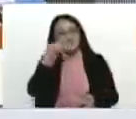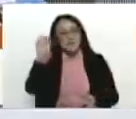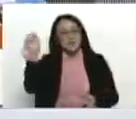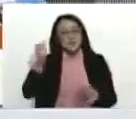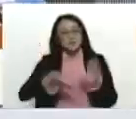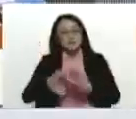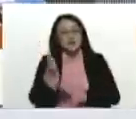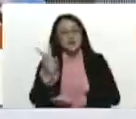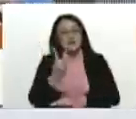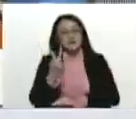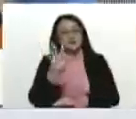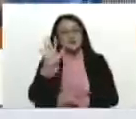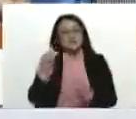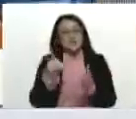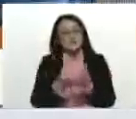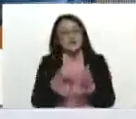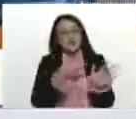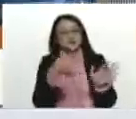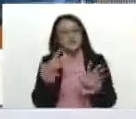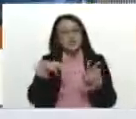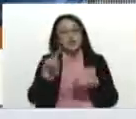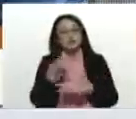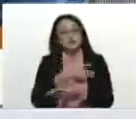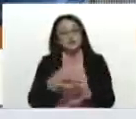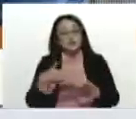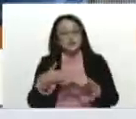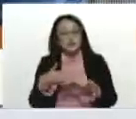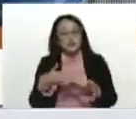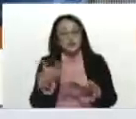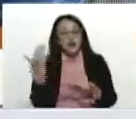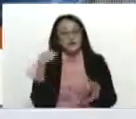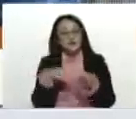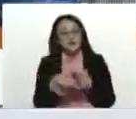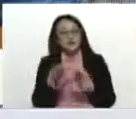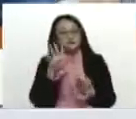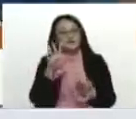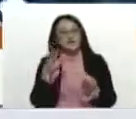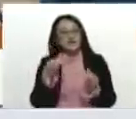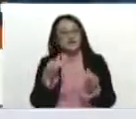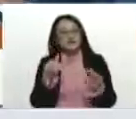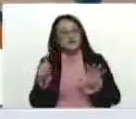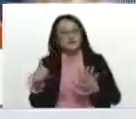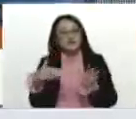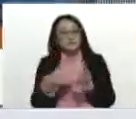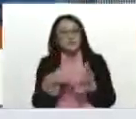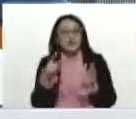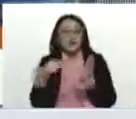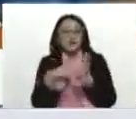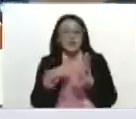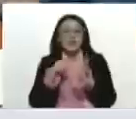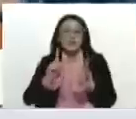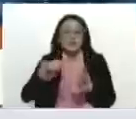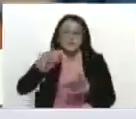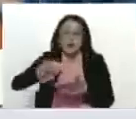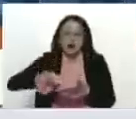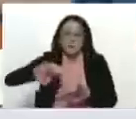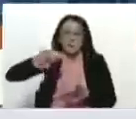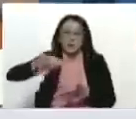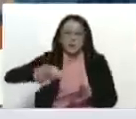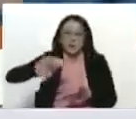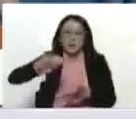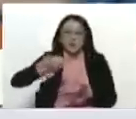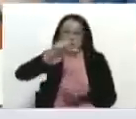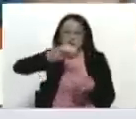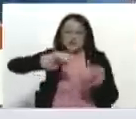cinco mil novecientos doce millones o sea antes entraron 56 912 claro era deuda había que pagar poco a poco pero eso se recicla